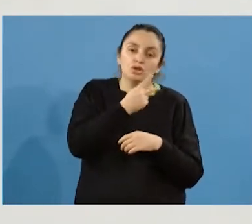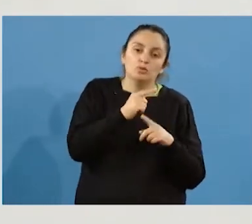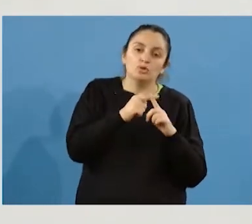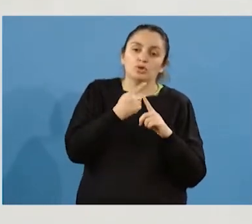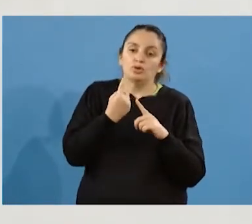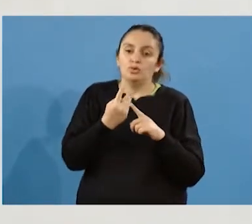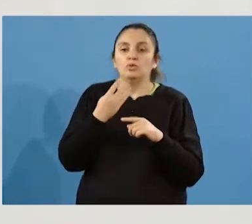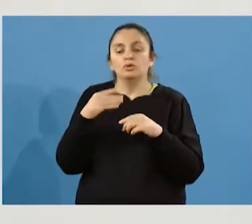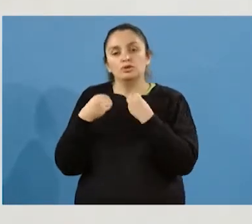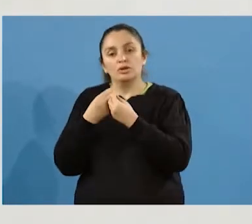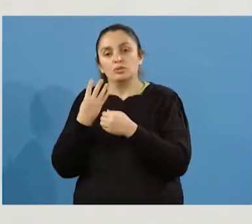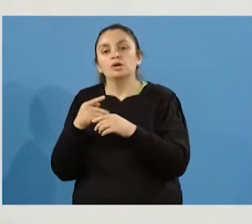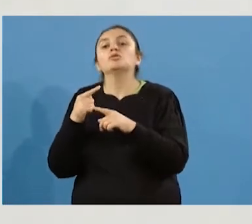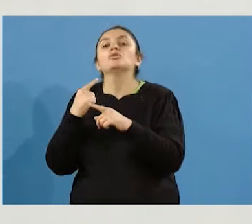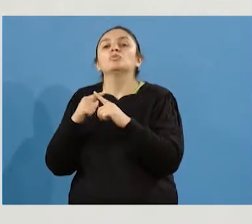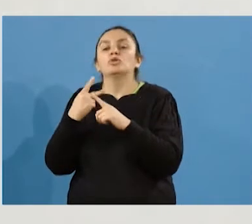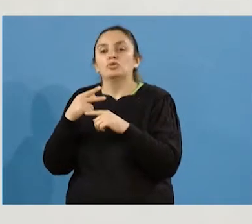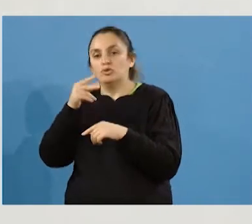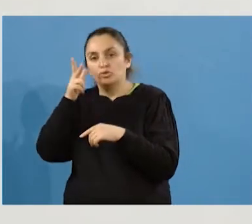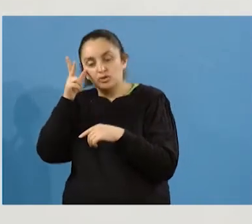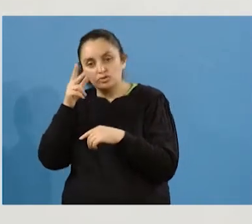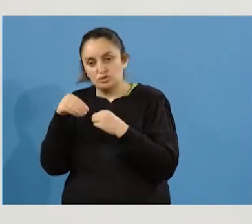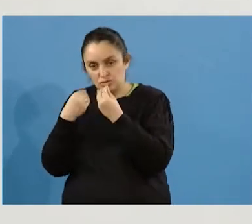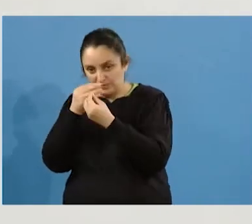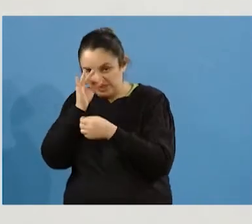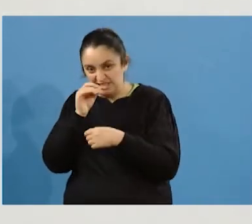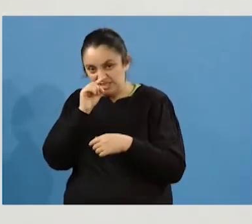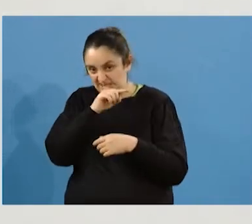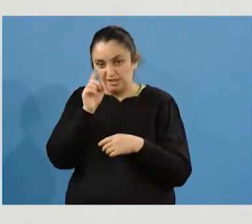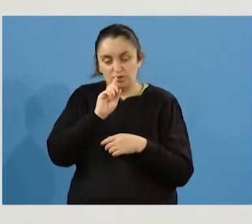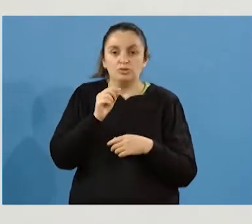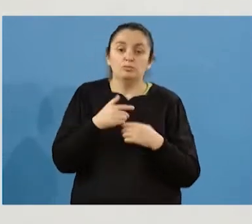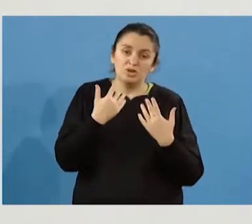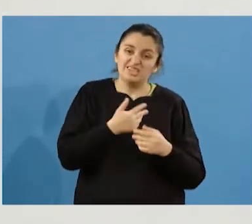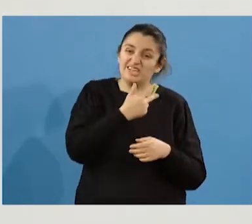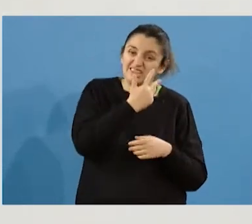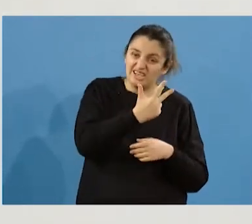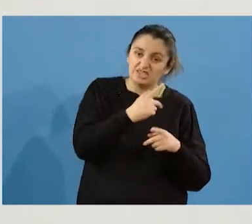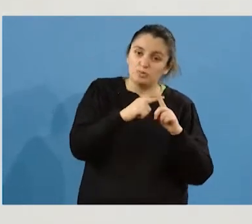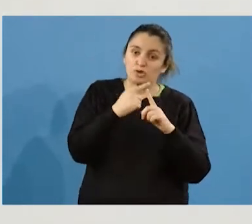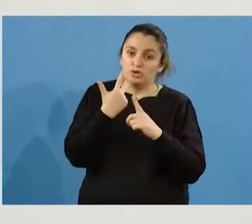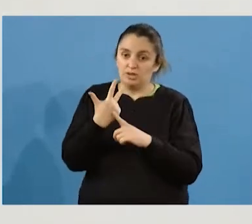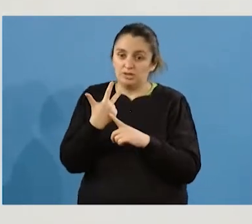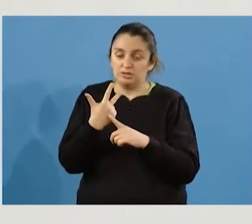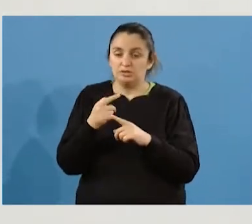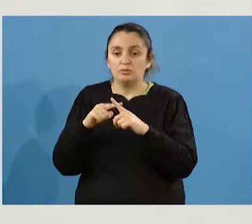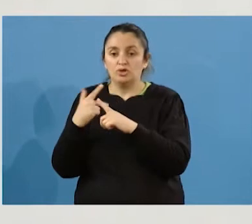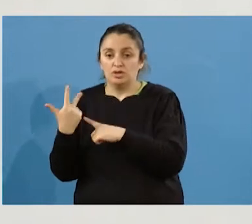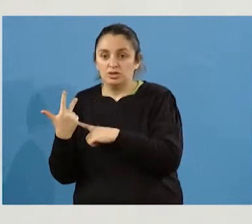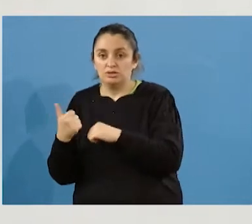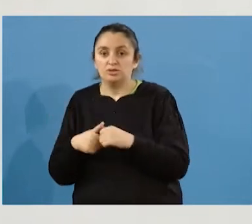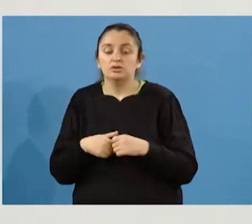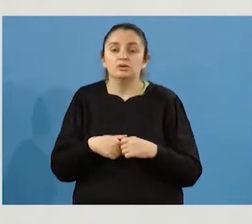24 por 28 no me da 27 será el 33 por 3 por 3